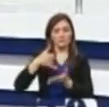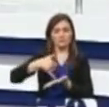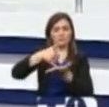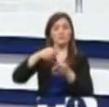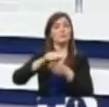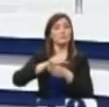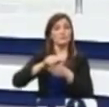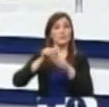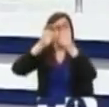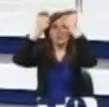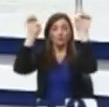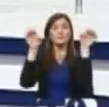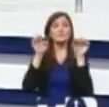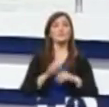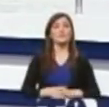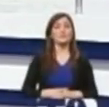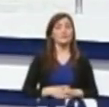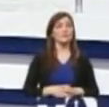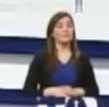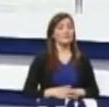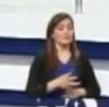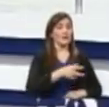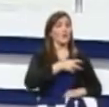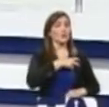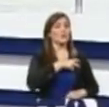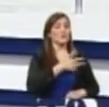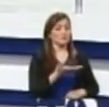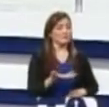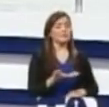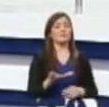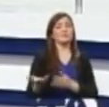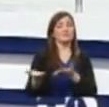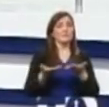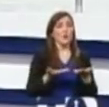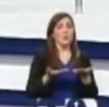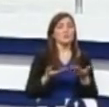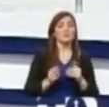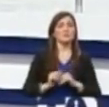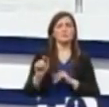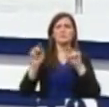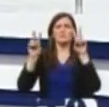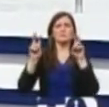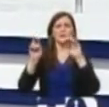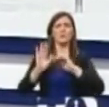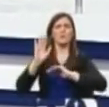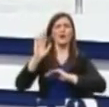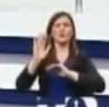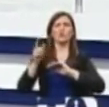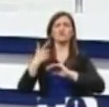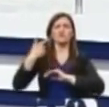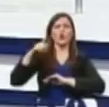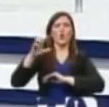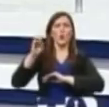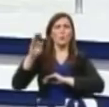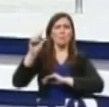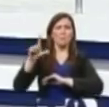buenas prácticas empresariales. Una de las condecoraciones recibidas por Pacto Global es por la autogestión